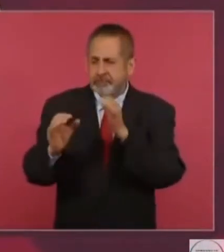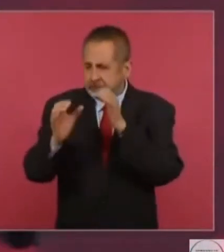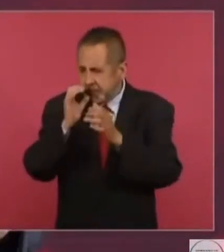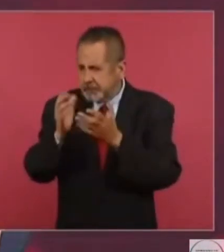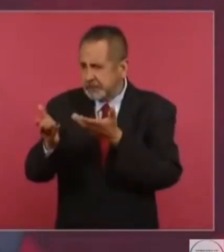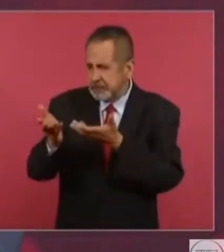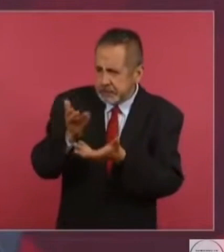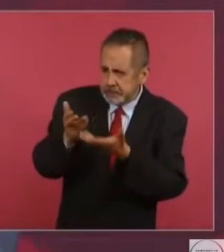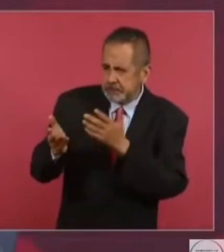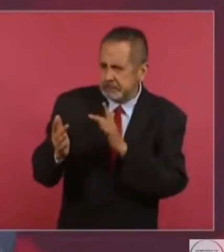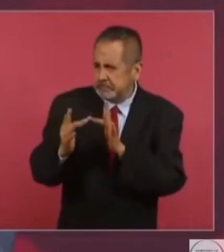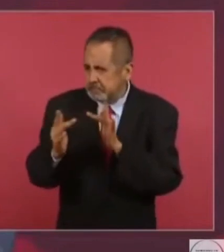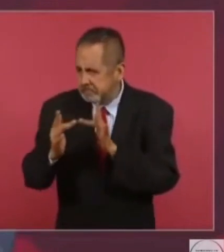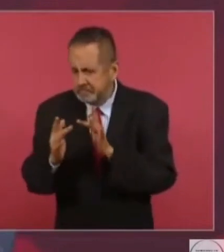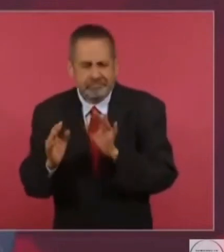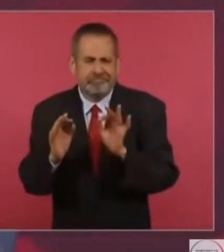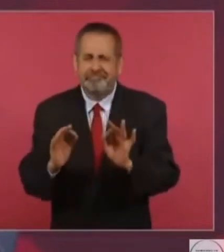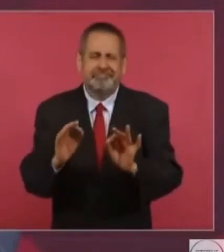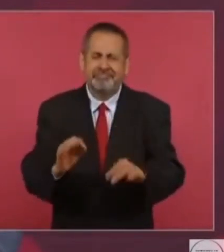comunicación